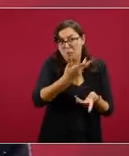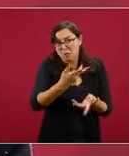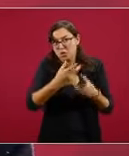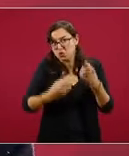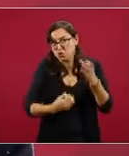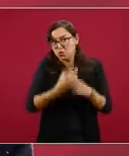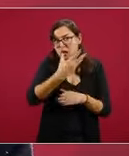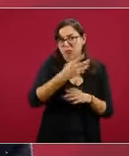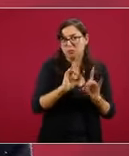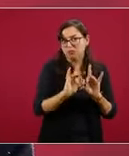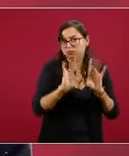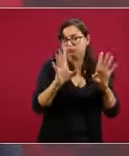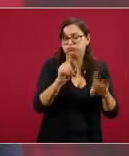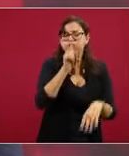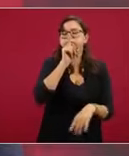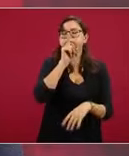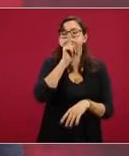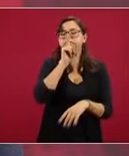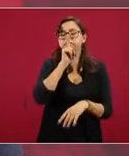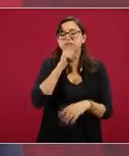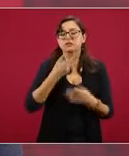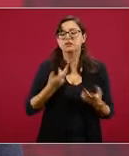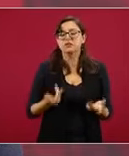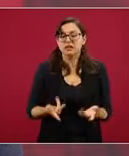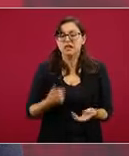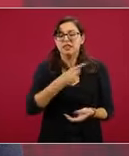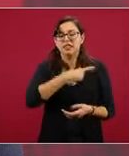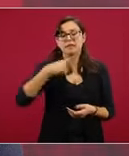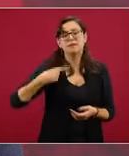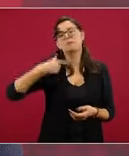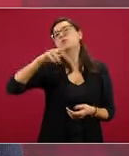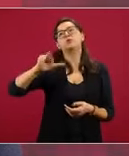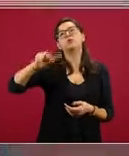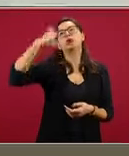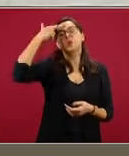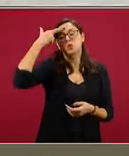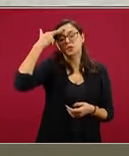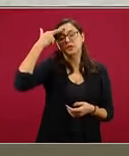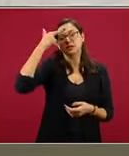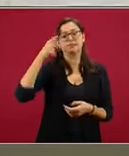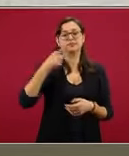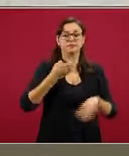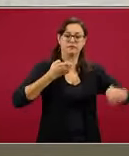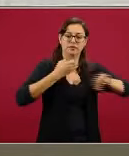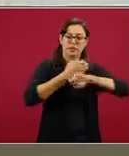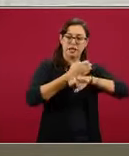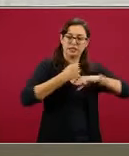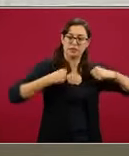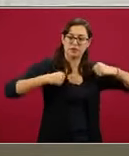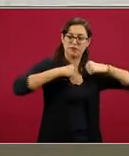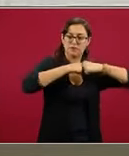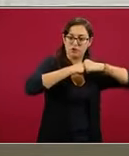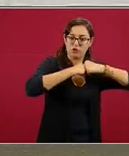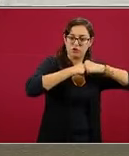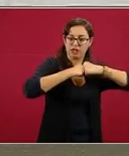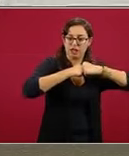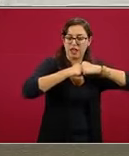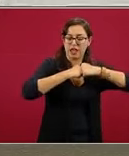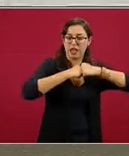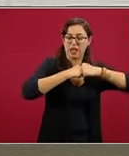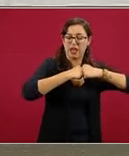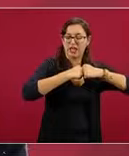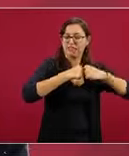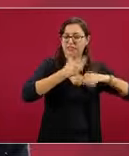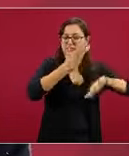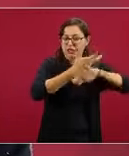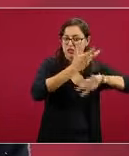casos. Recordemos que estas diferencias que hemos visto en la cantidad de casos confirmados entre los estados fronterizos del sur de los Estados